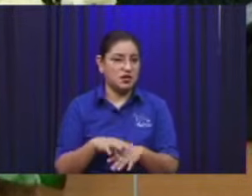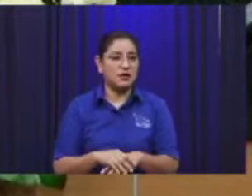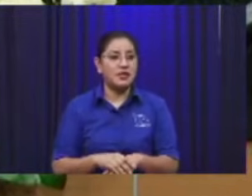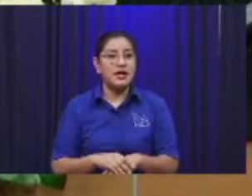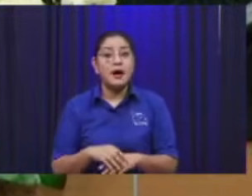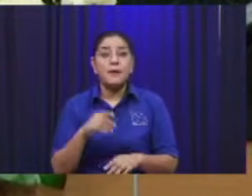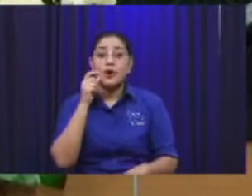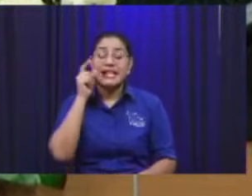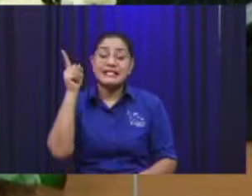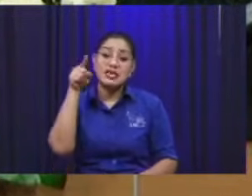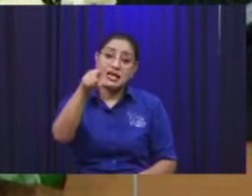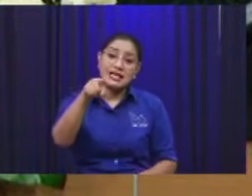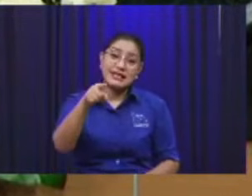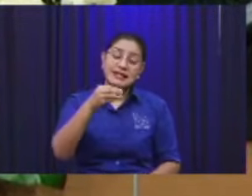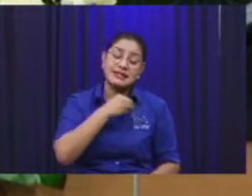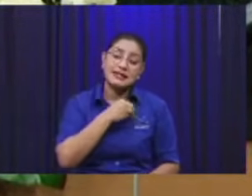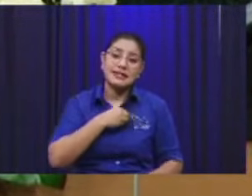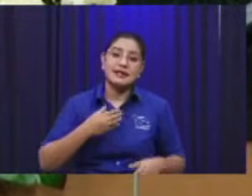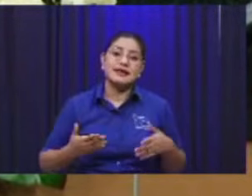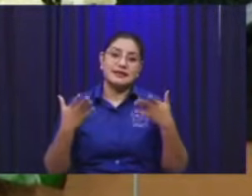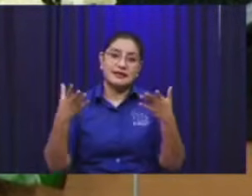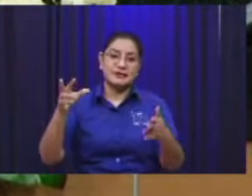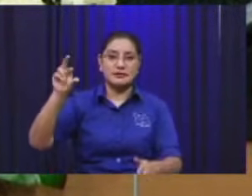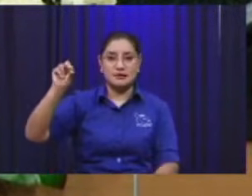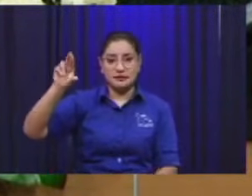el señor te quiere dar oro